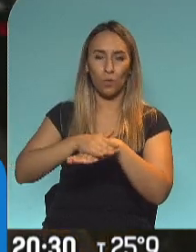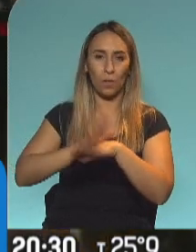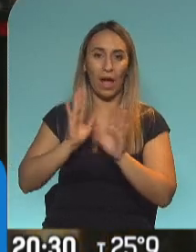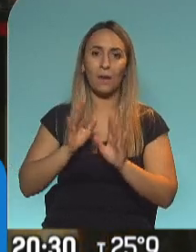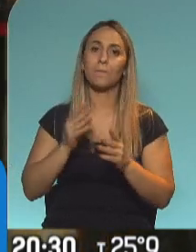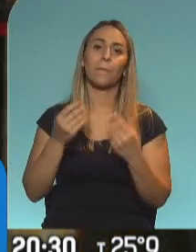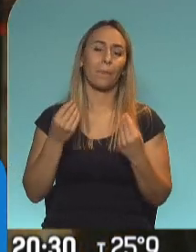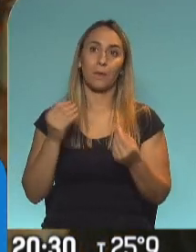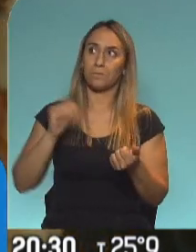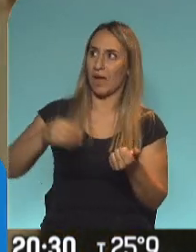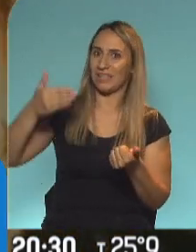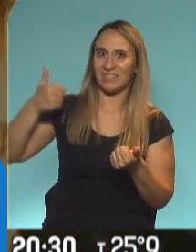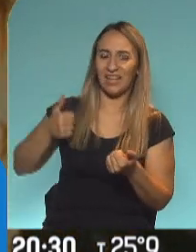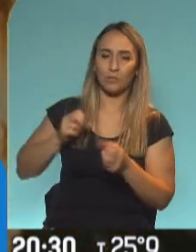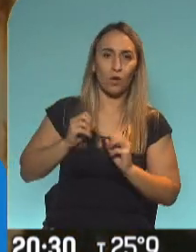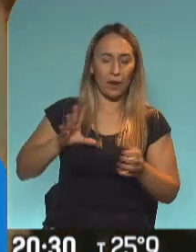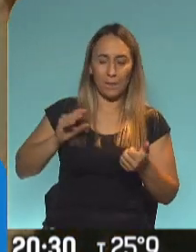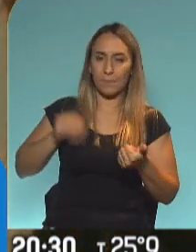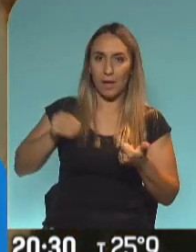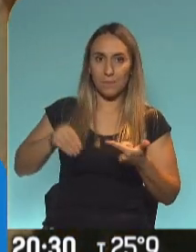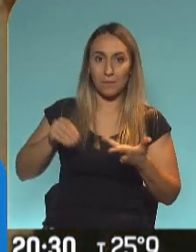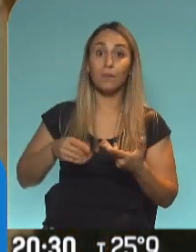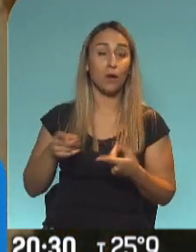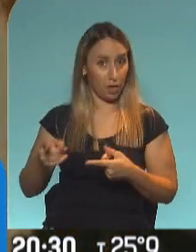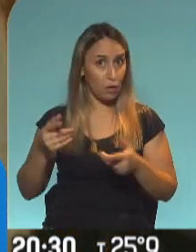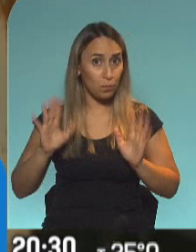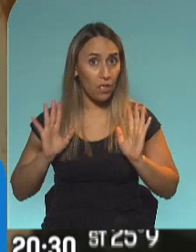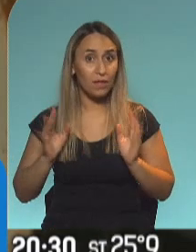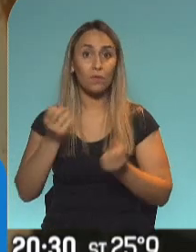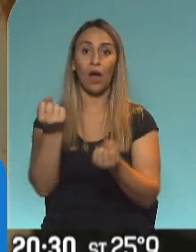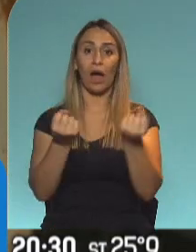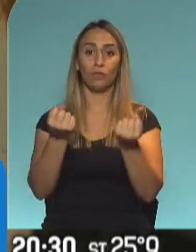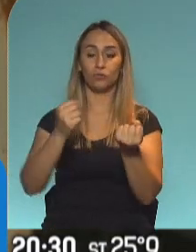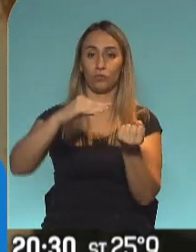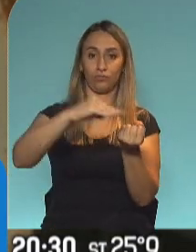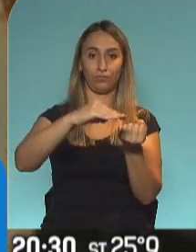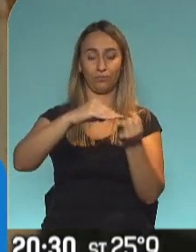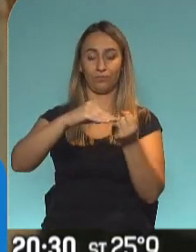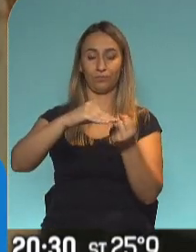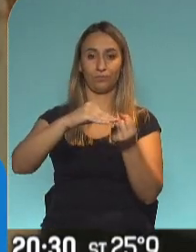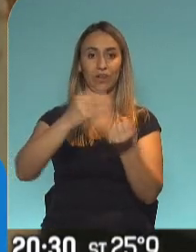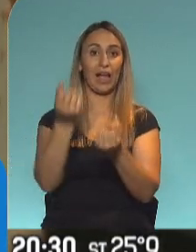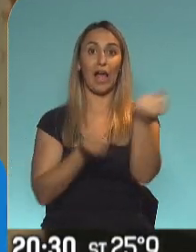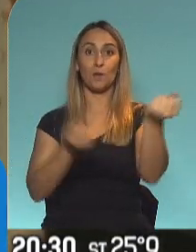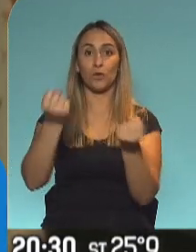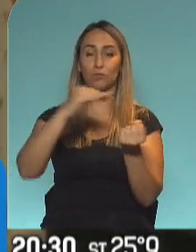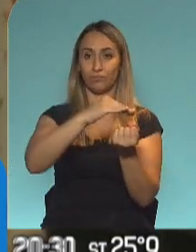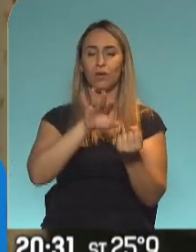anteriores agravantes, porque él se representó la posibilidad de que pasando por detrás del vehículo, circulando a muy alta